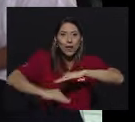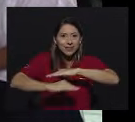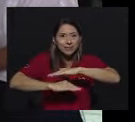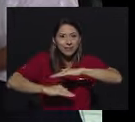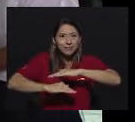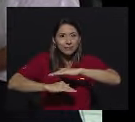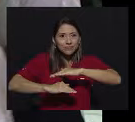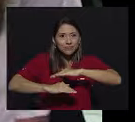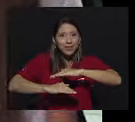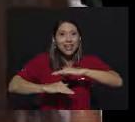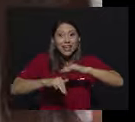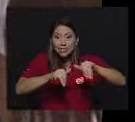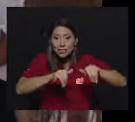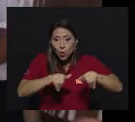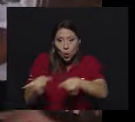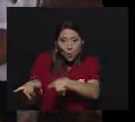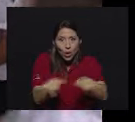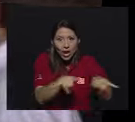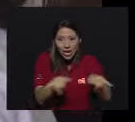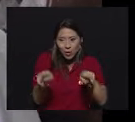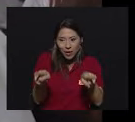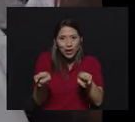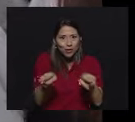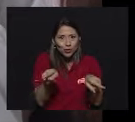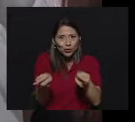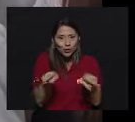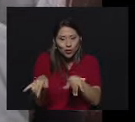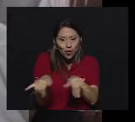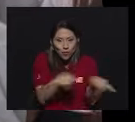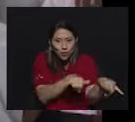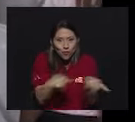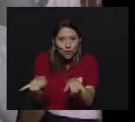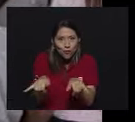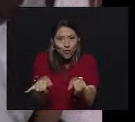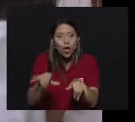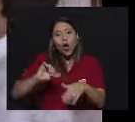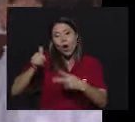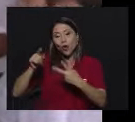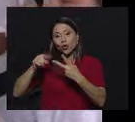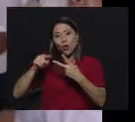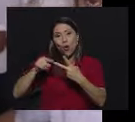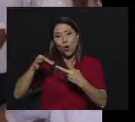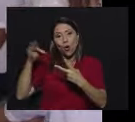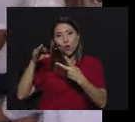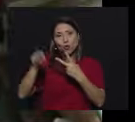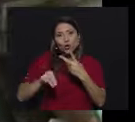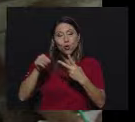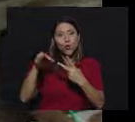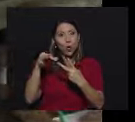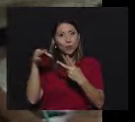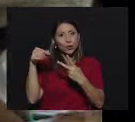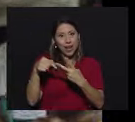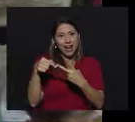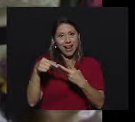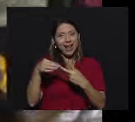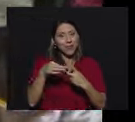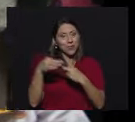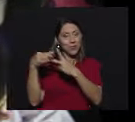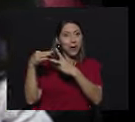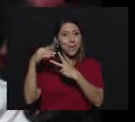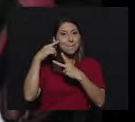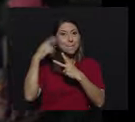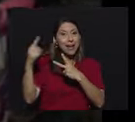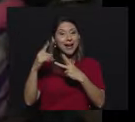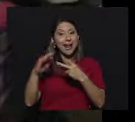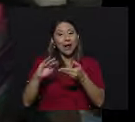es homogéneo para las dos zonas, y haya un currículum opcional que es particular para la zona urbana y para la